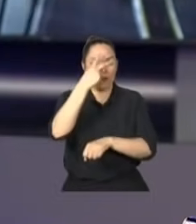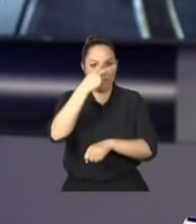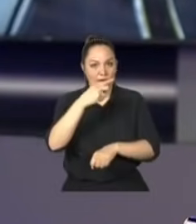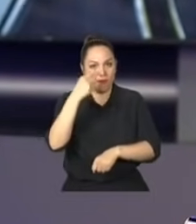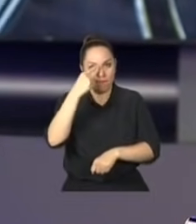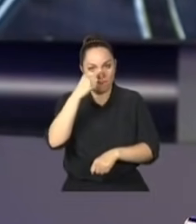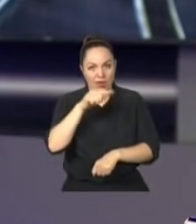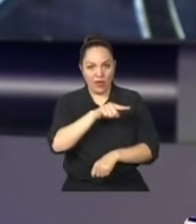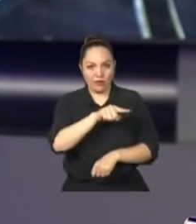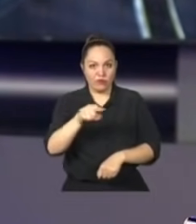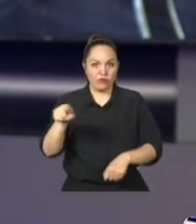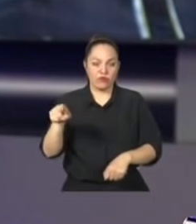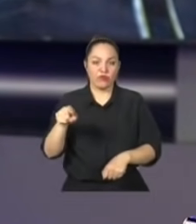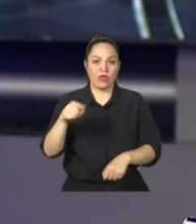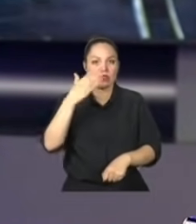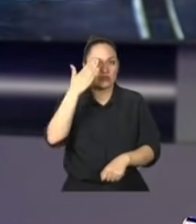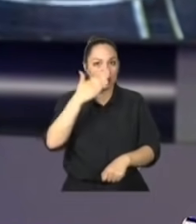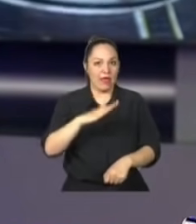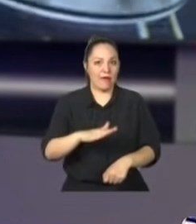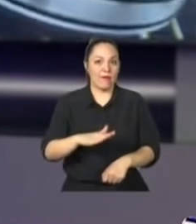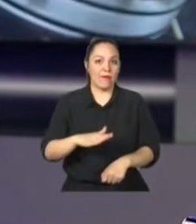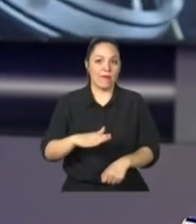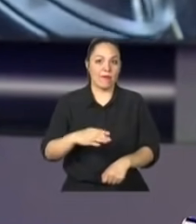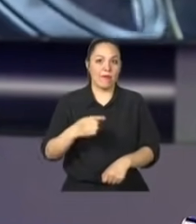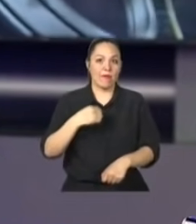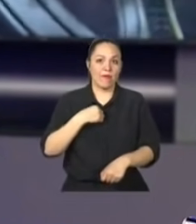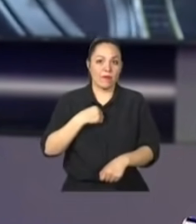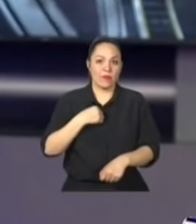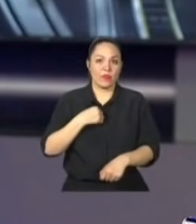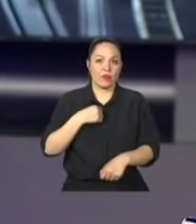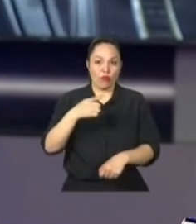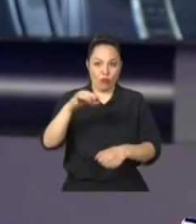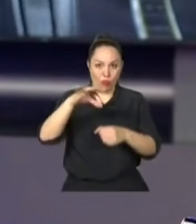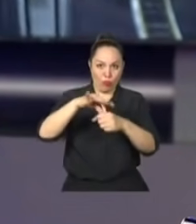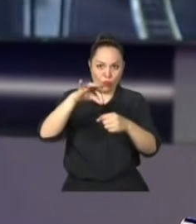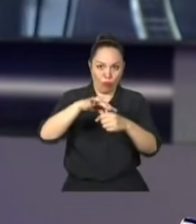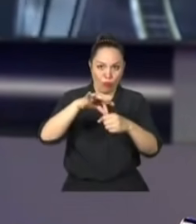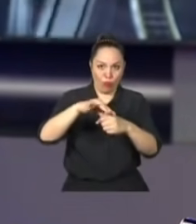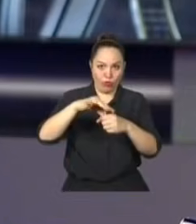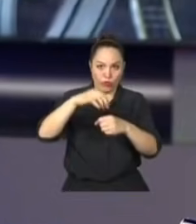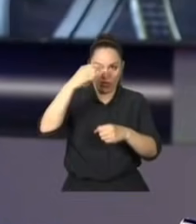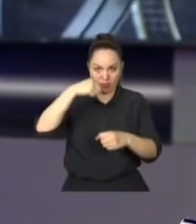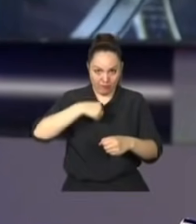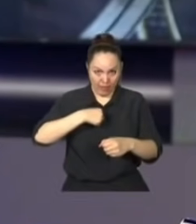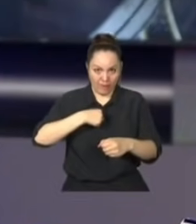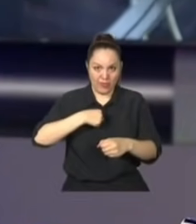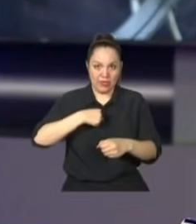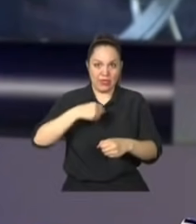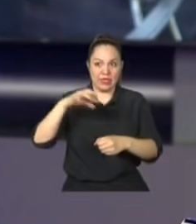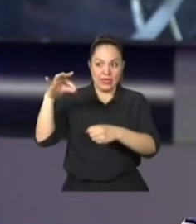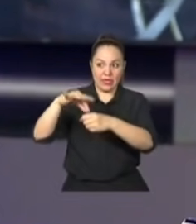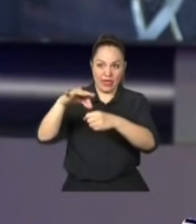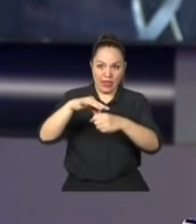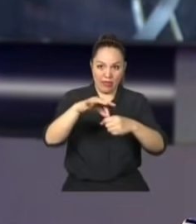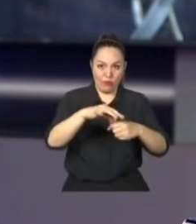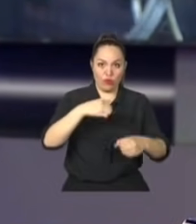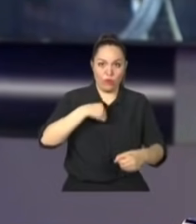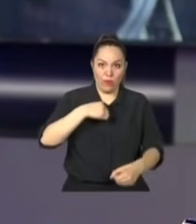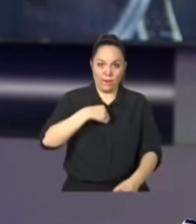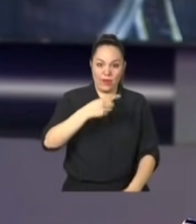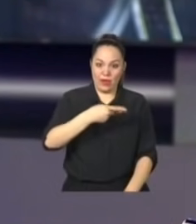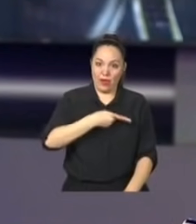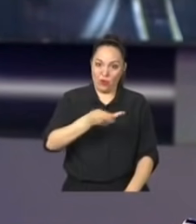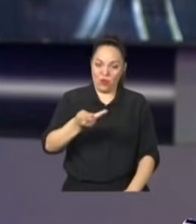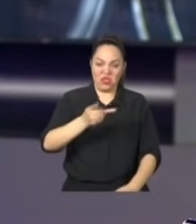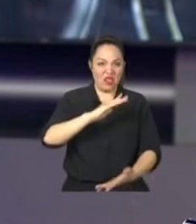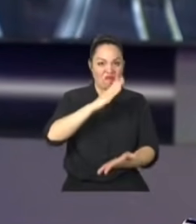acabe todo eso, tienen que votar por mí y cada voto, escuchen bien, para mí la pobreza en realidad se va a